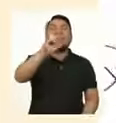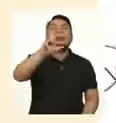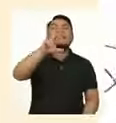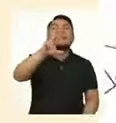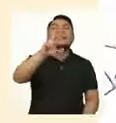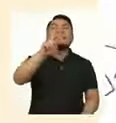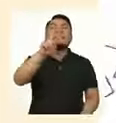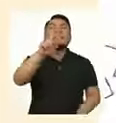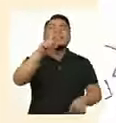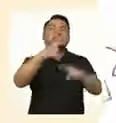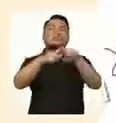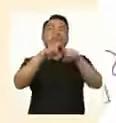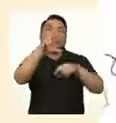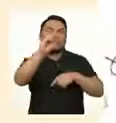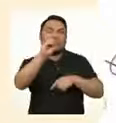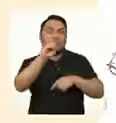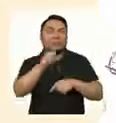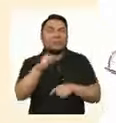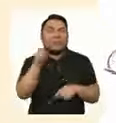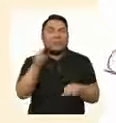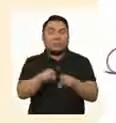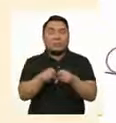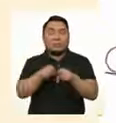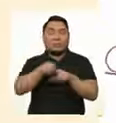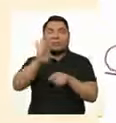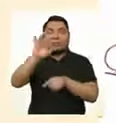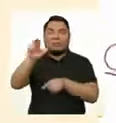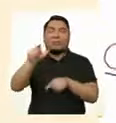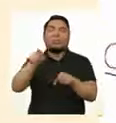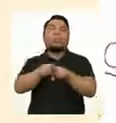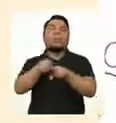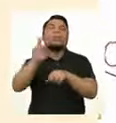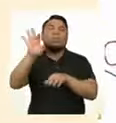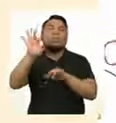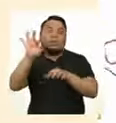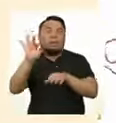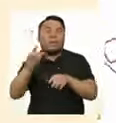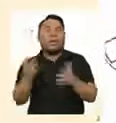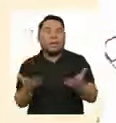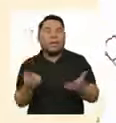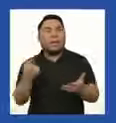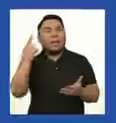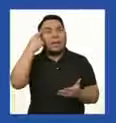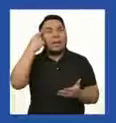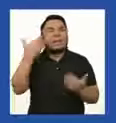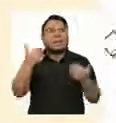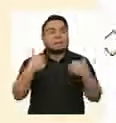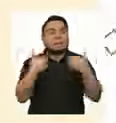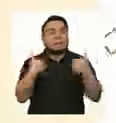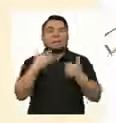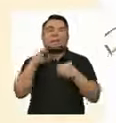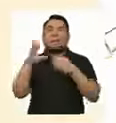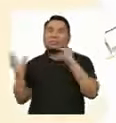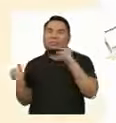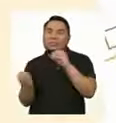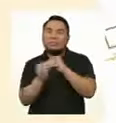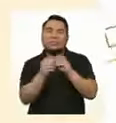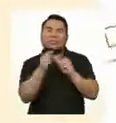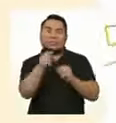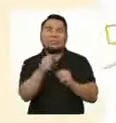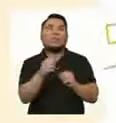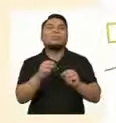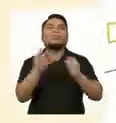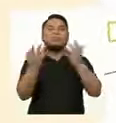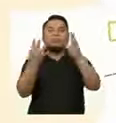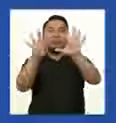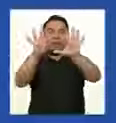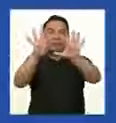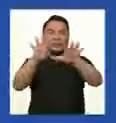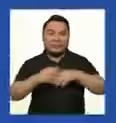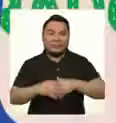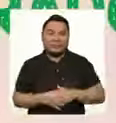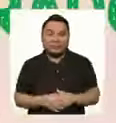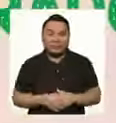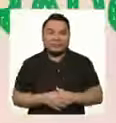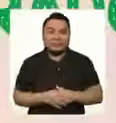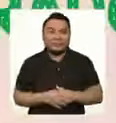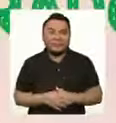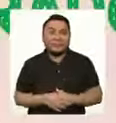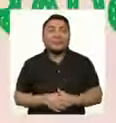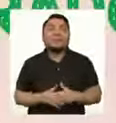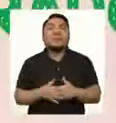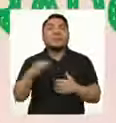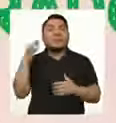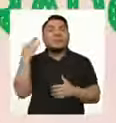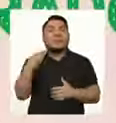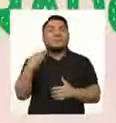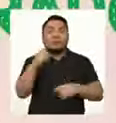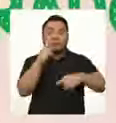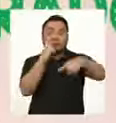30. f sub 3 es igual a 9. Entonces, ya tenemos el valor de la frecuencia absoluta, que es 9.